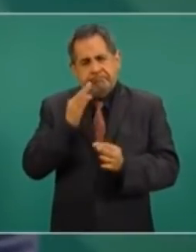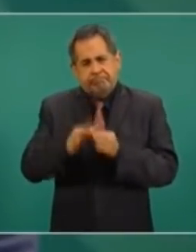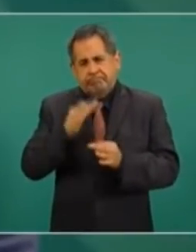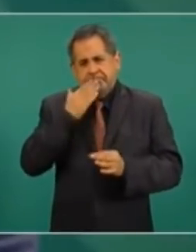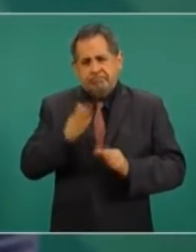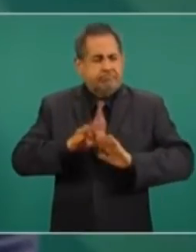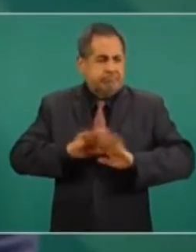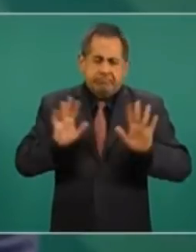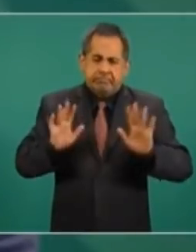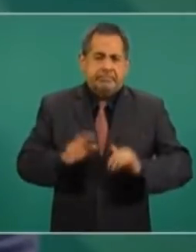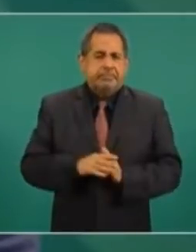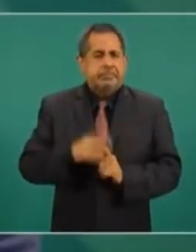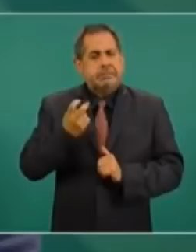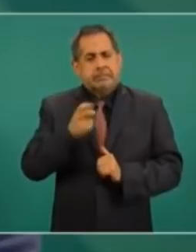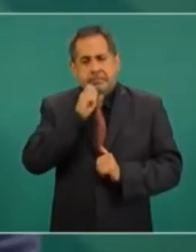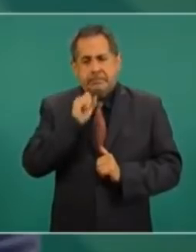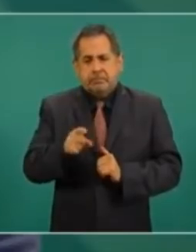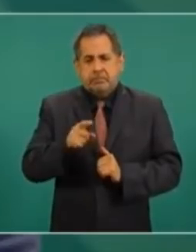Y